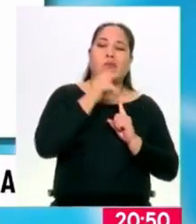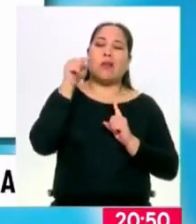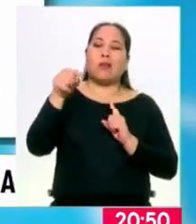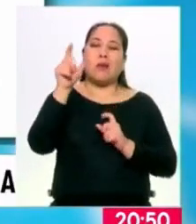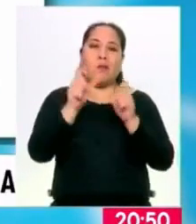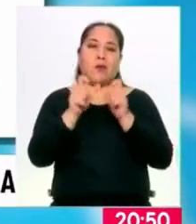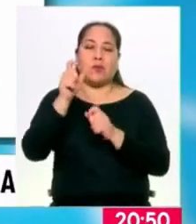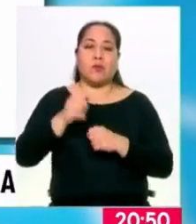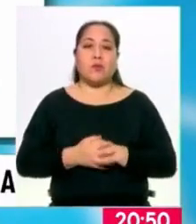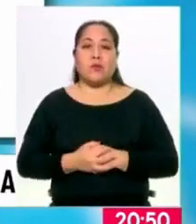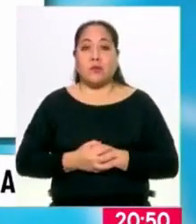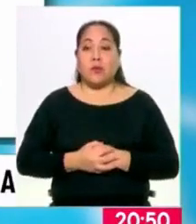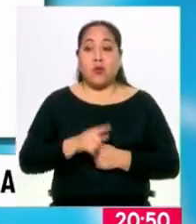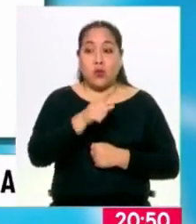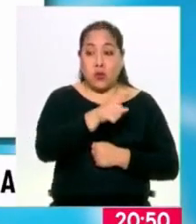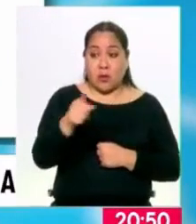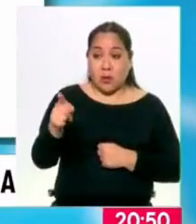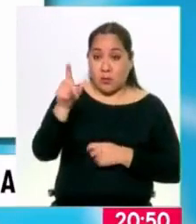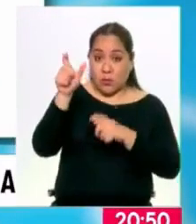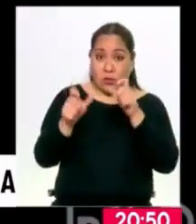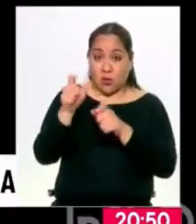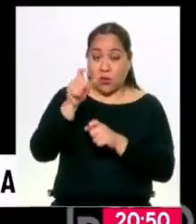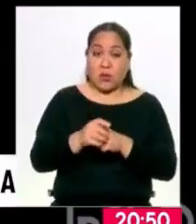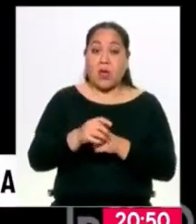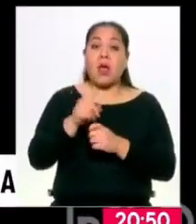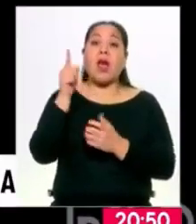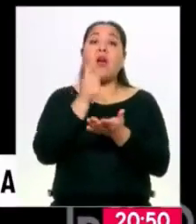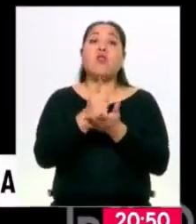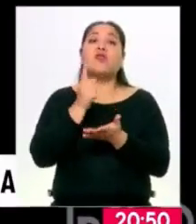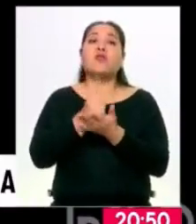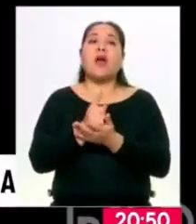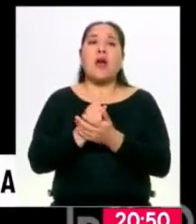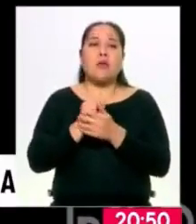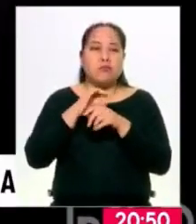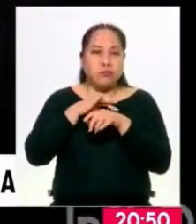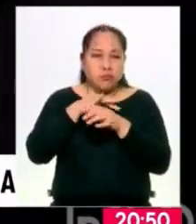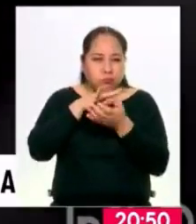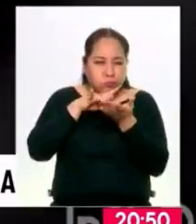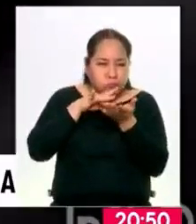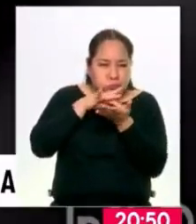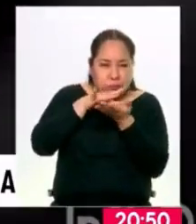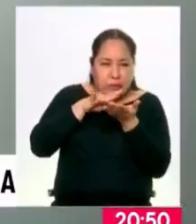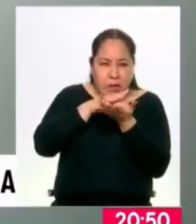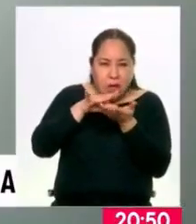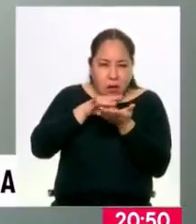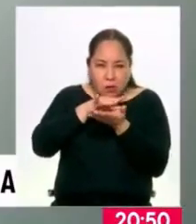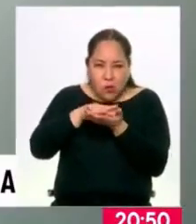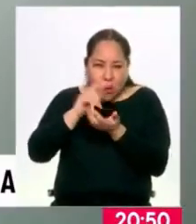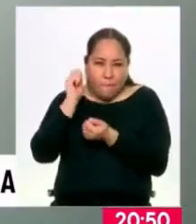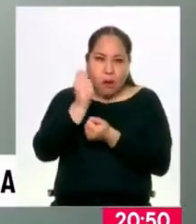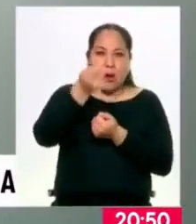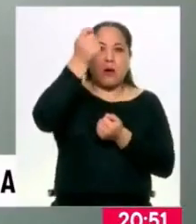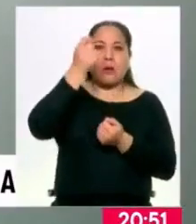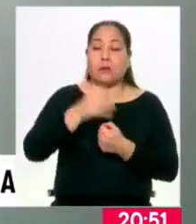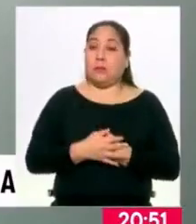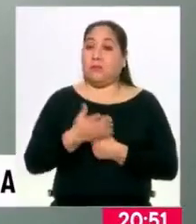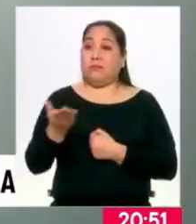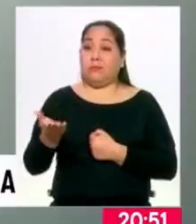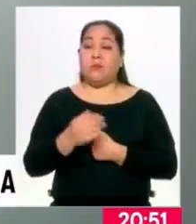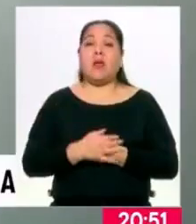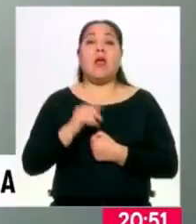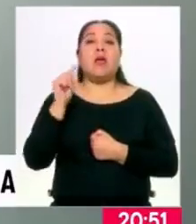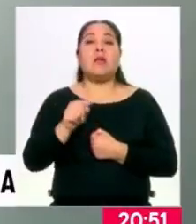personas. Todas ellas son acusadas de cometer actos de hechicería. El Ministerio Público va también que